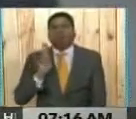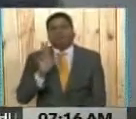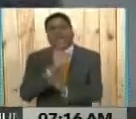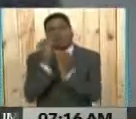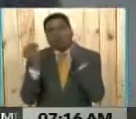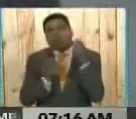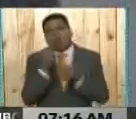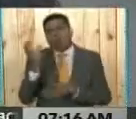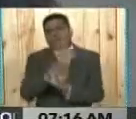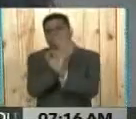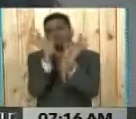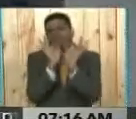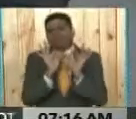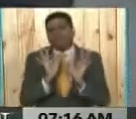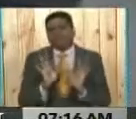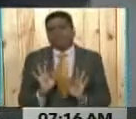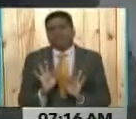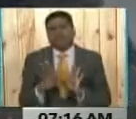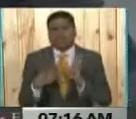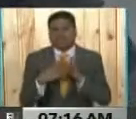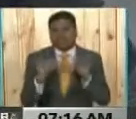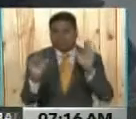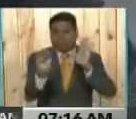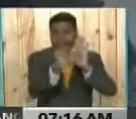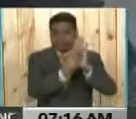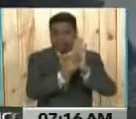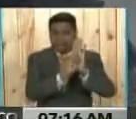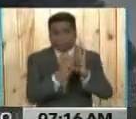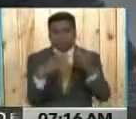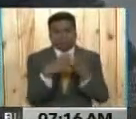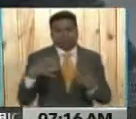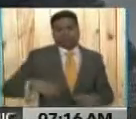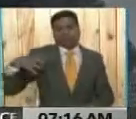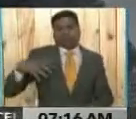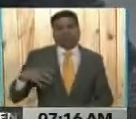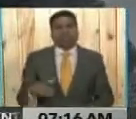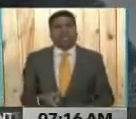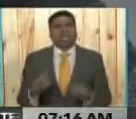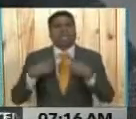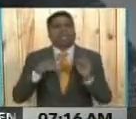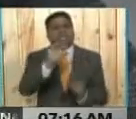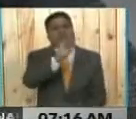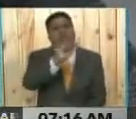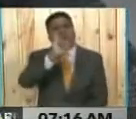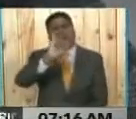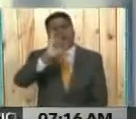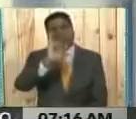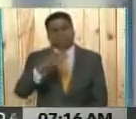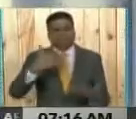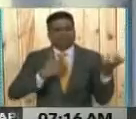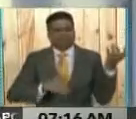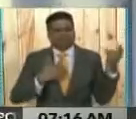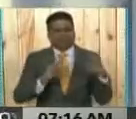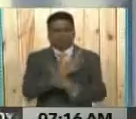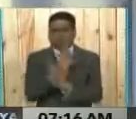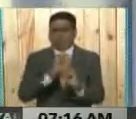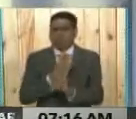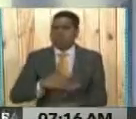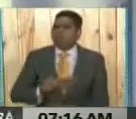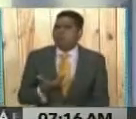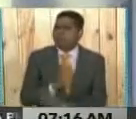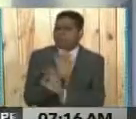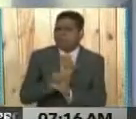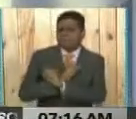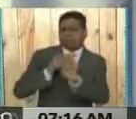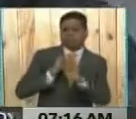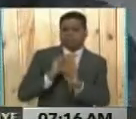imagen del sistema capitalista. Pero en el caso de Ali no pudieron con Ali. Y esto es una de las grandes,